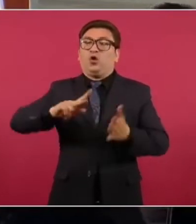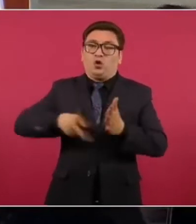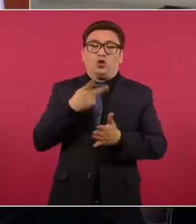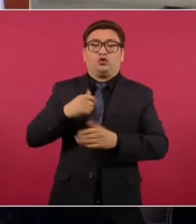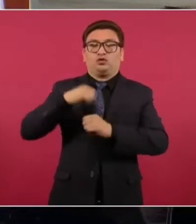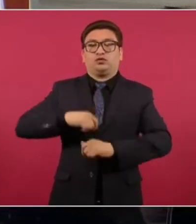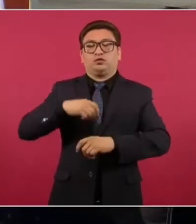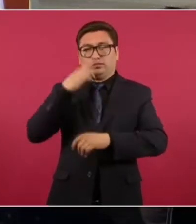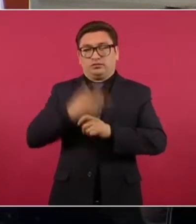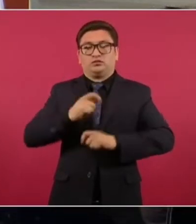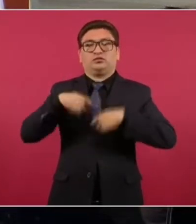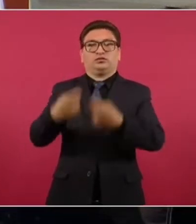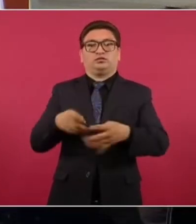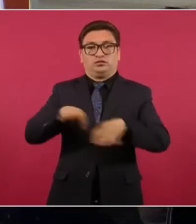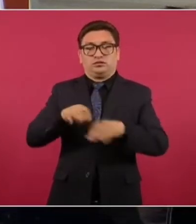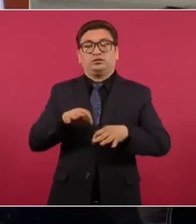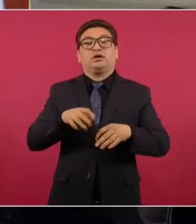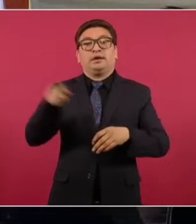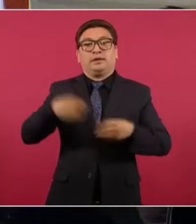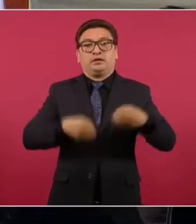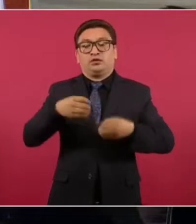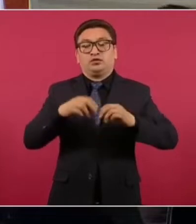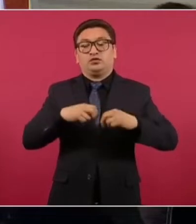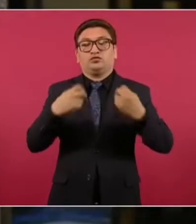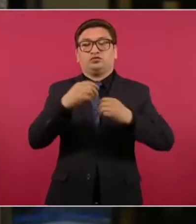del Poder Tribunal Superior de la Ciudad de México?